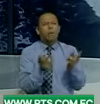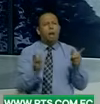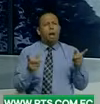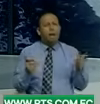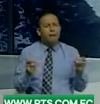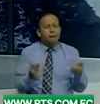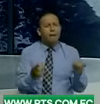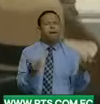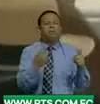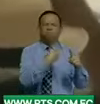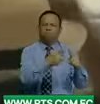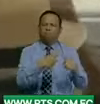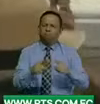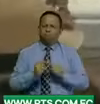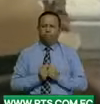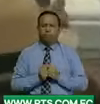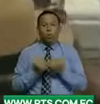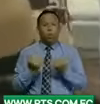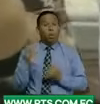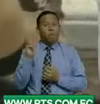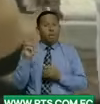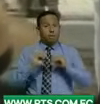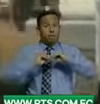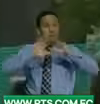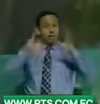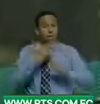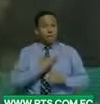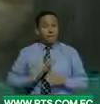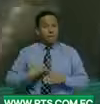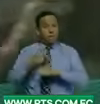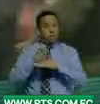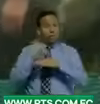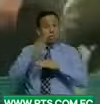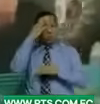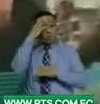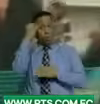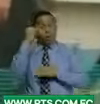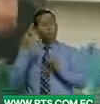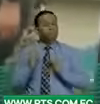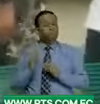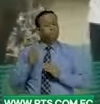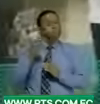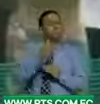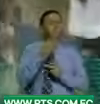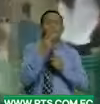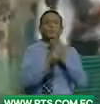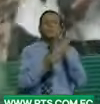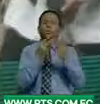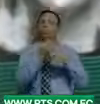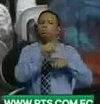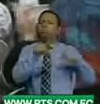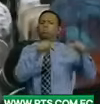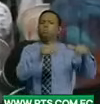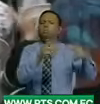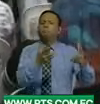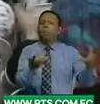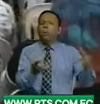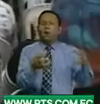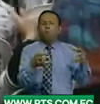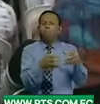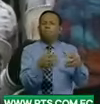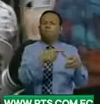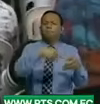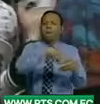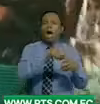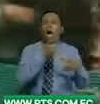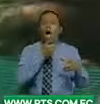especies. La mañana de este viernes, el presidente de la República, Daniel Noboa, visitó las instalaciones del Centro Nacional